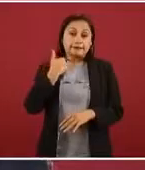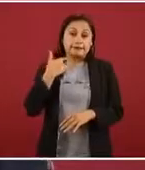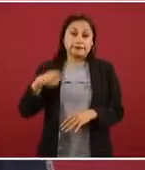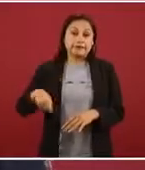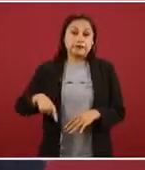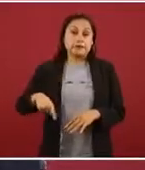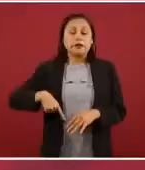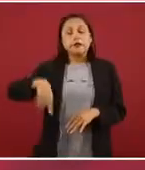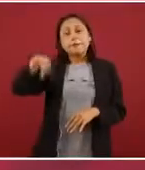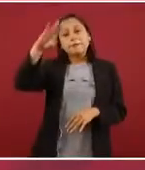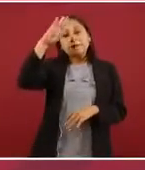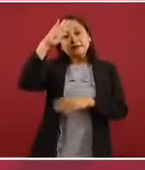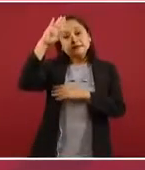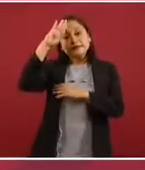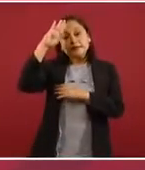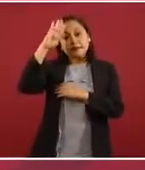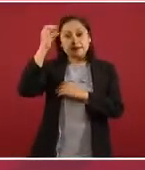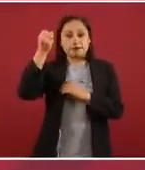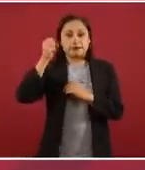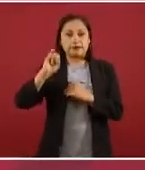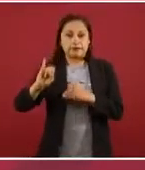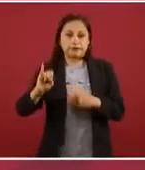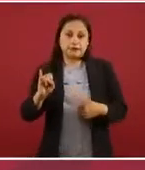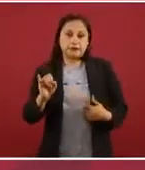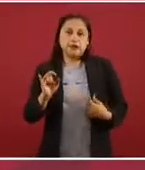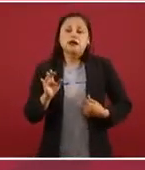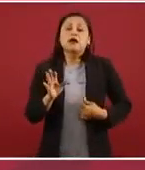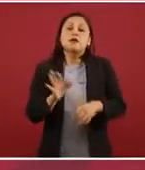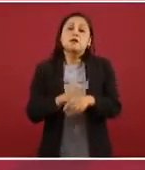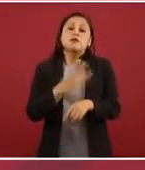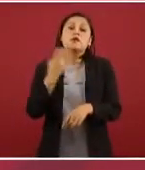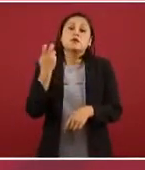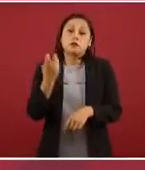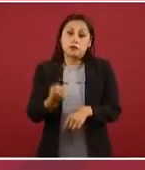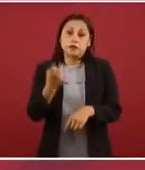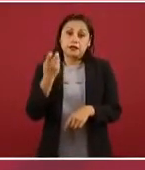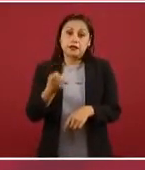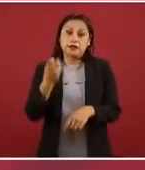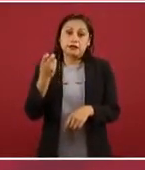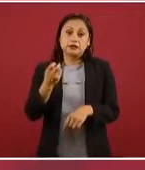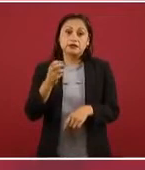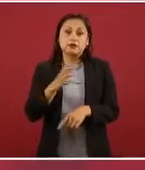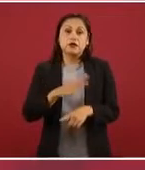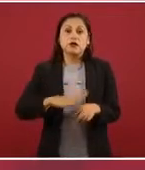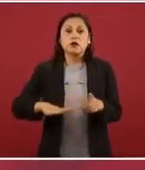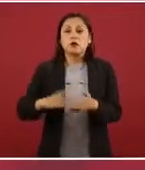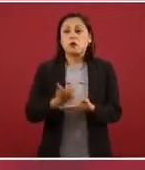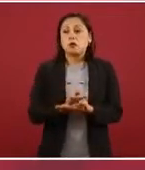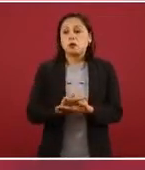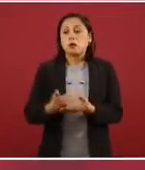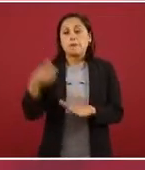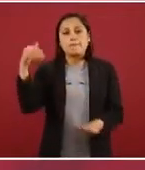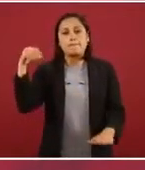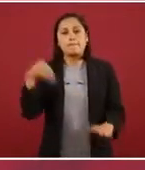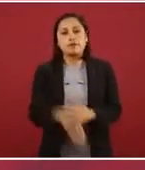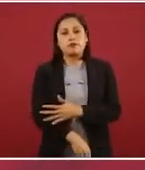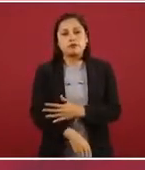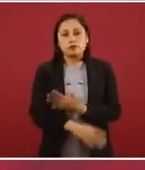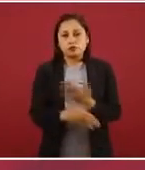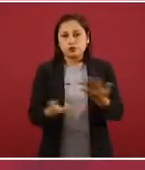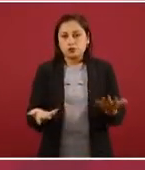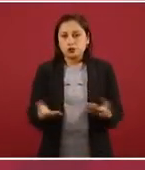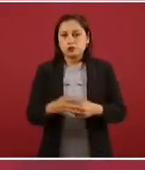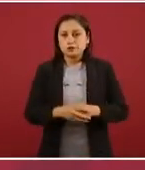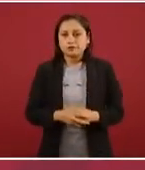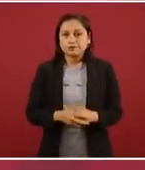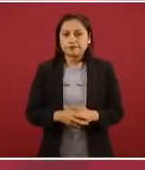Por eso se cayó por completo el poder adquisitivo del salario. Ya hemos hablado de que